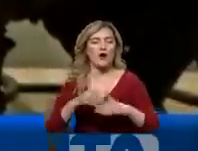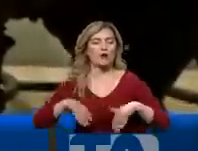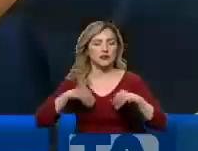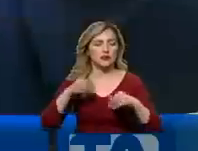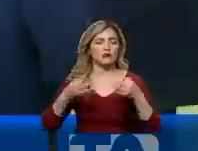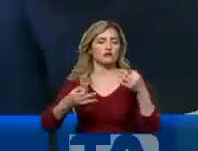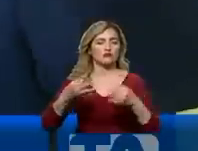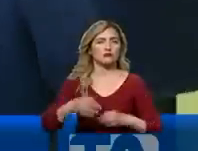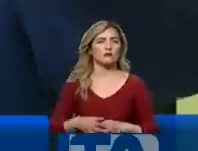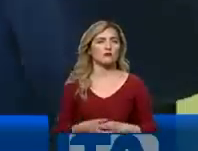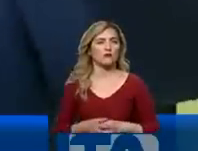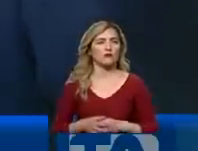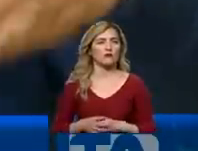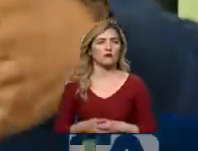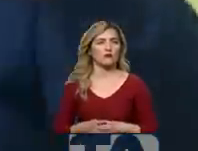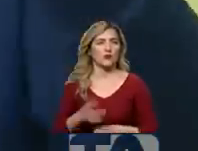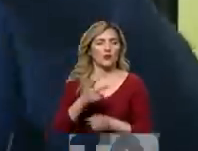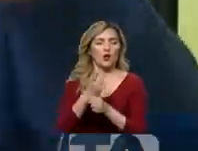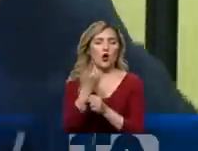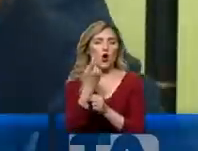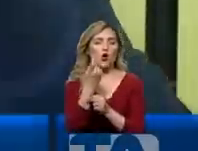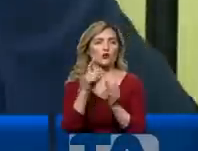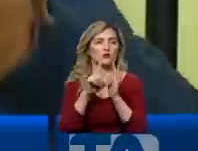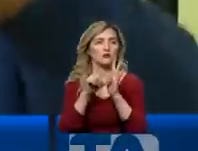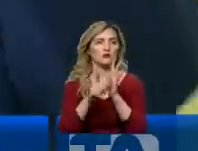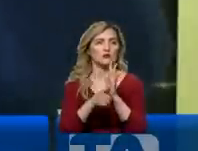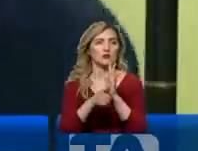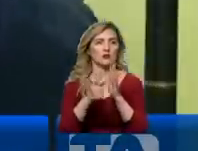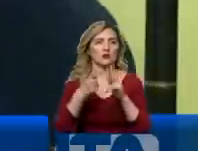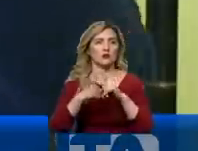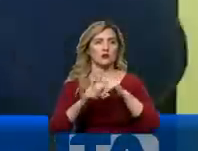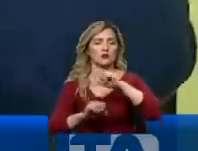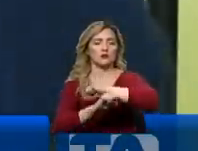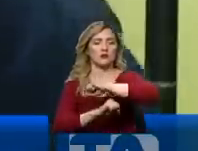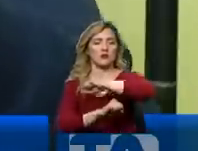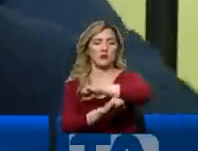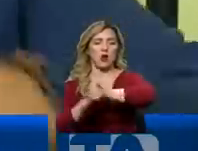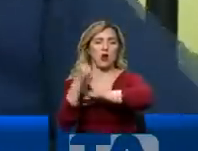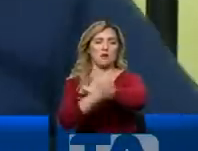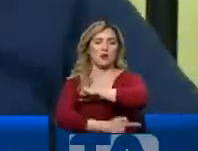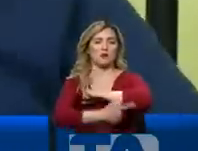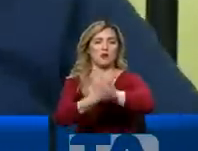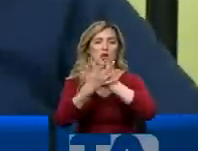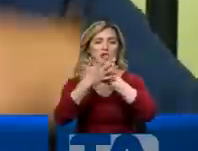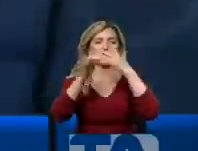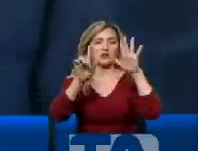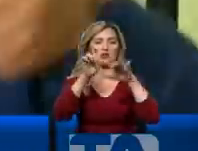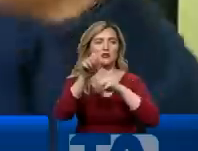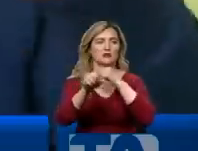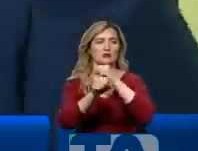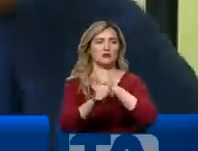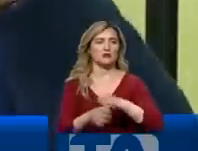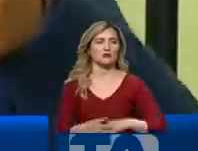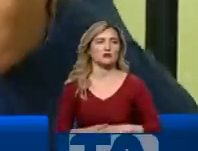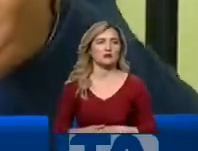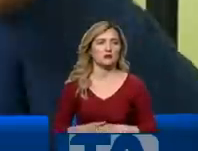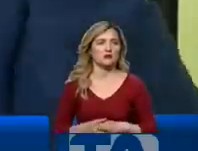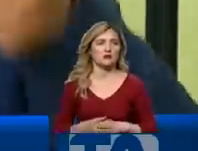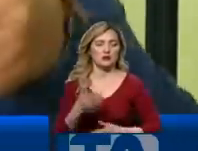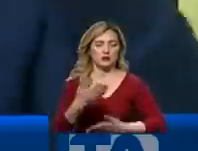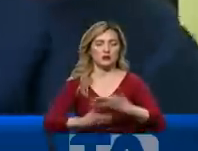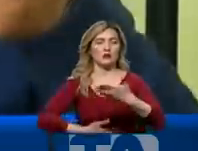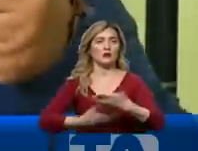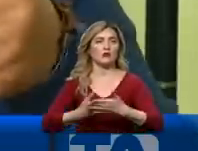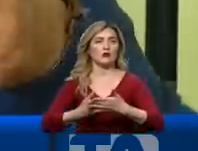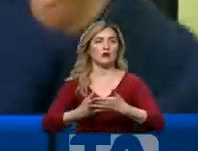el tribunal. Existe un video de 11 segundos que fue la herramienta fundamental para ponerme 6 años. La materialización de ese documento